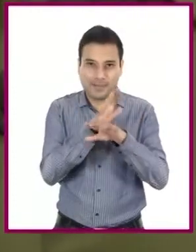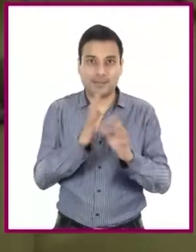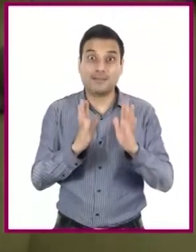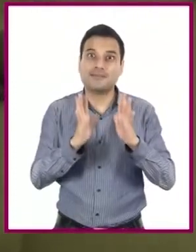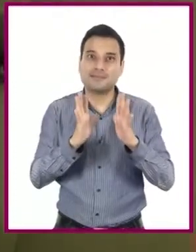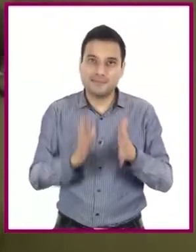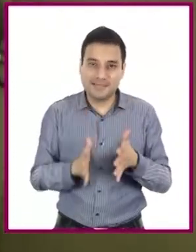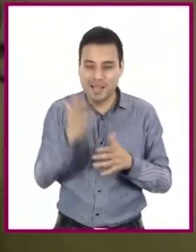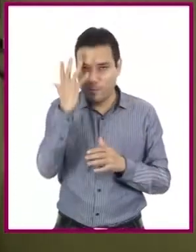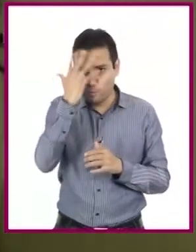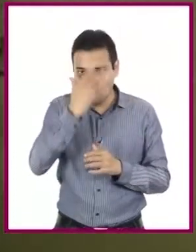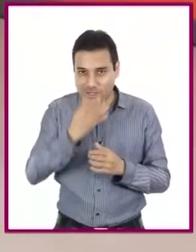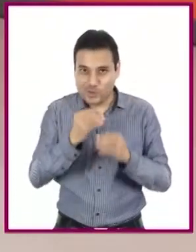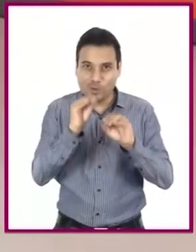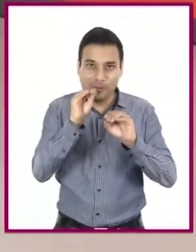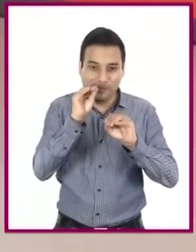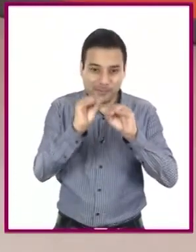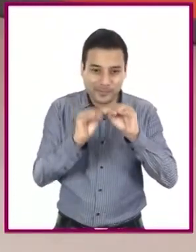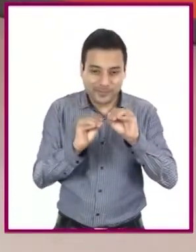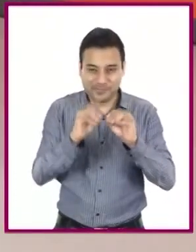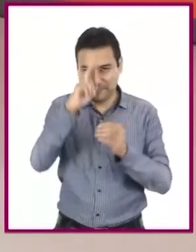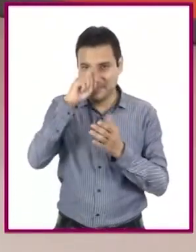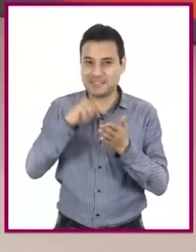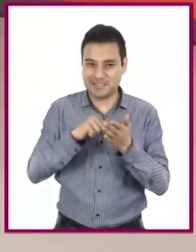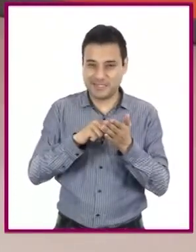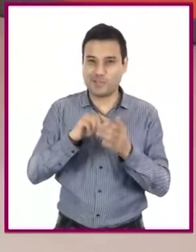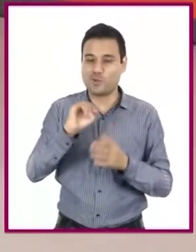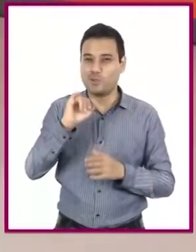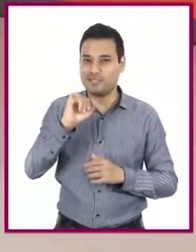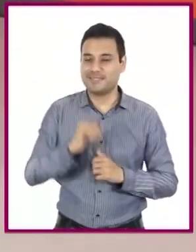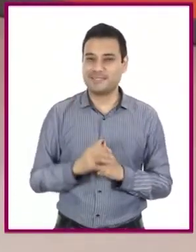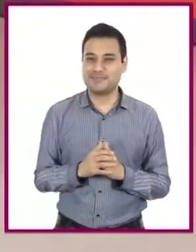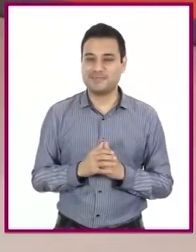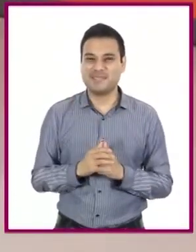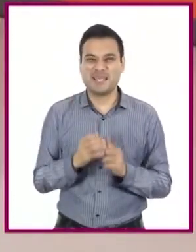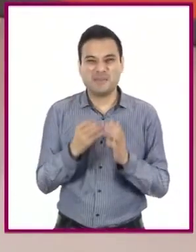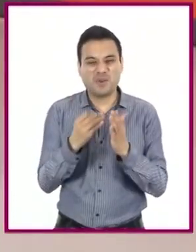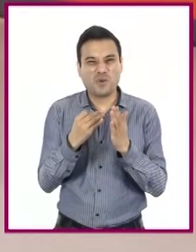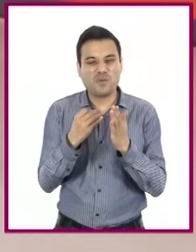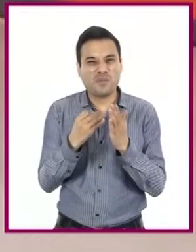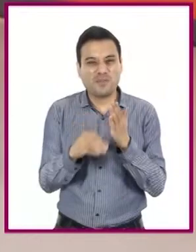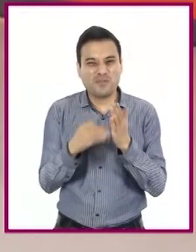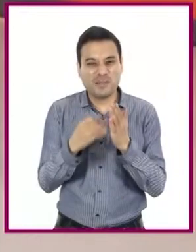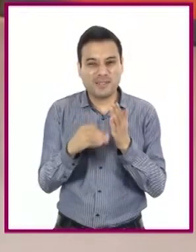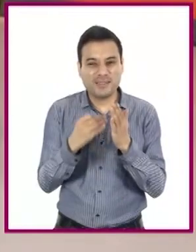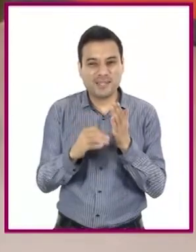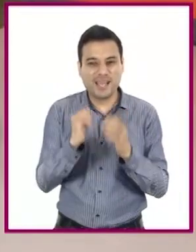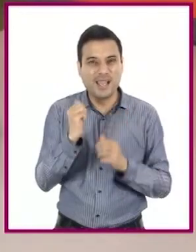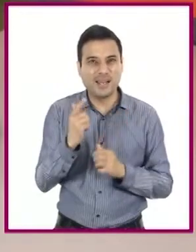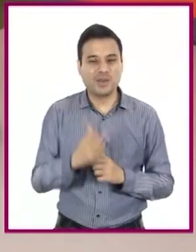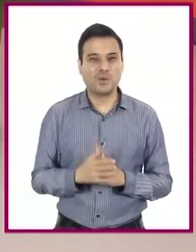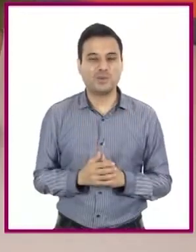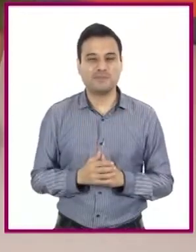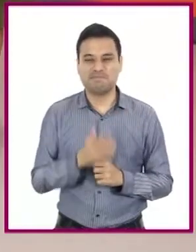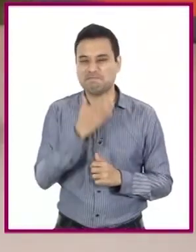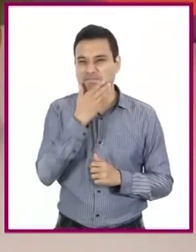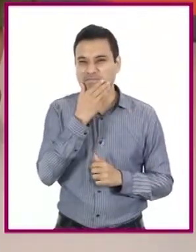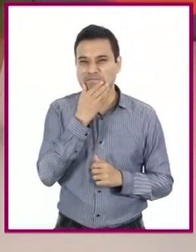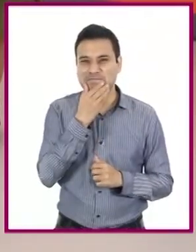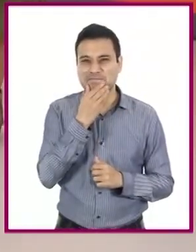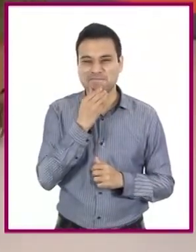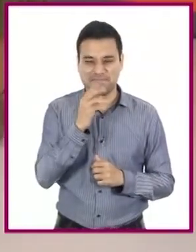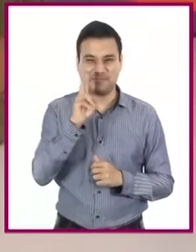deteriorado? Yo creo que sí. Pero le hace falta algo. Vamos a ocupar